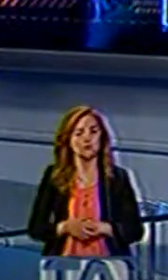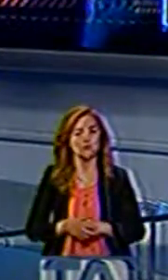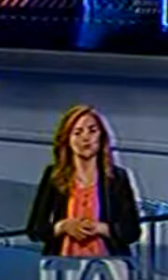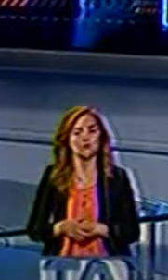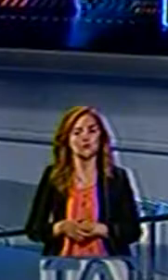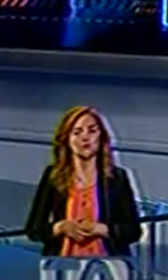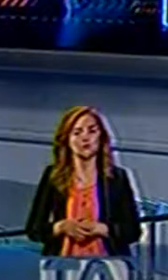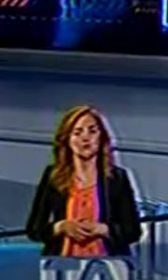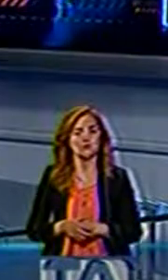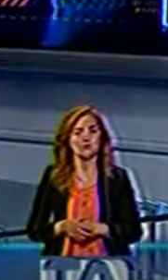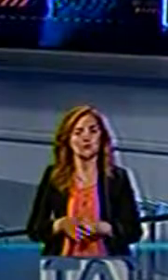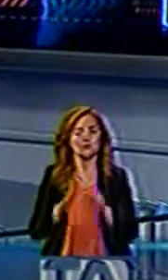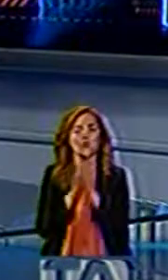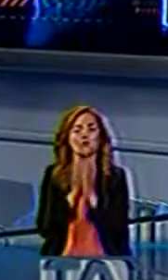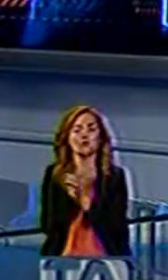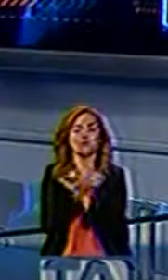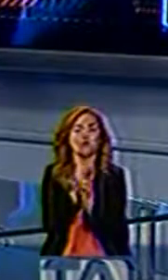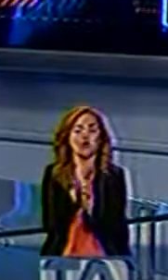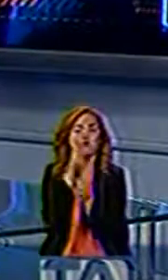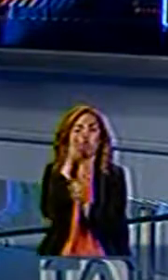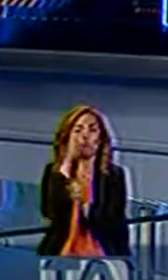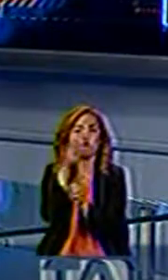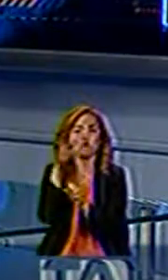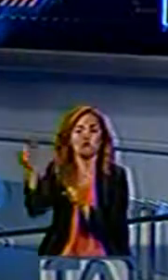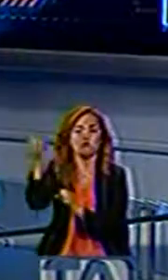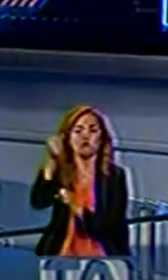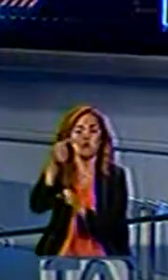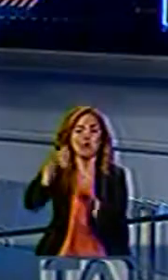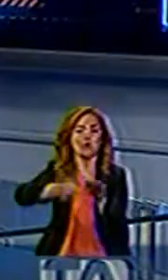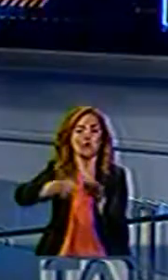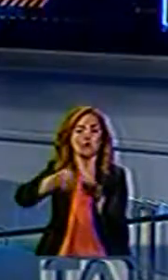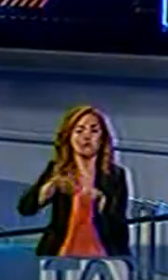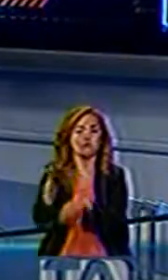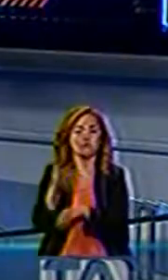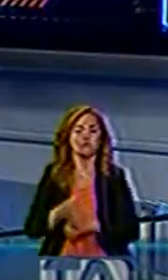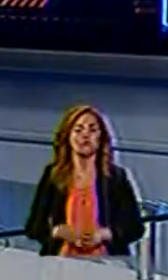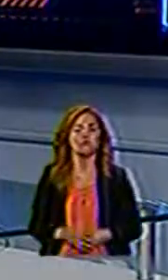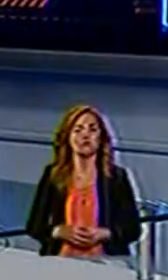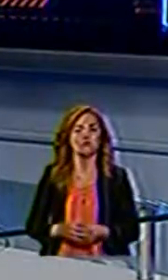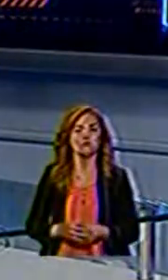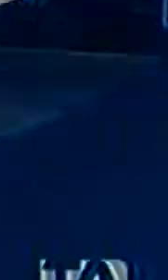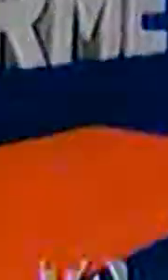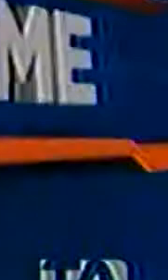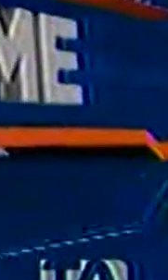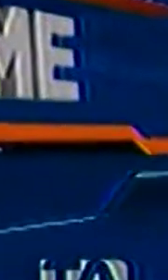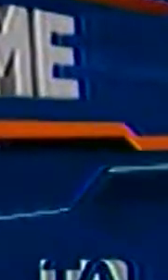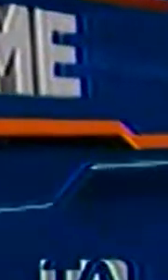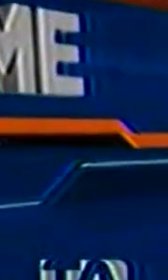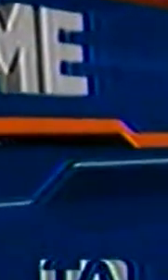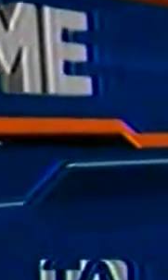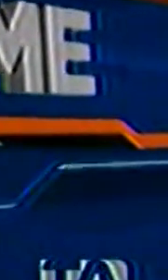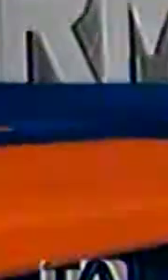la Defensoría Pública que designe abogados. Dayana Monroy informa.